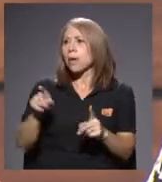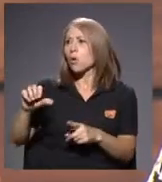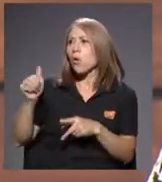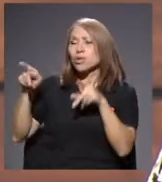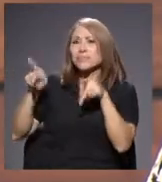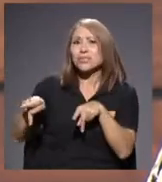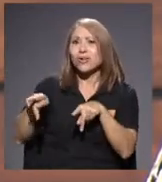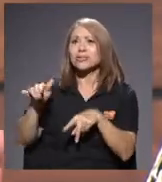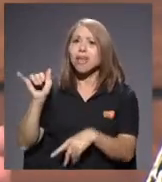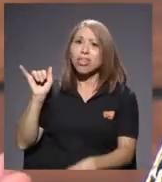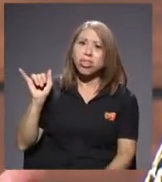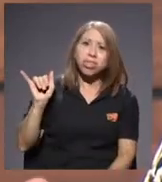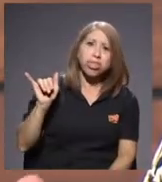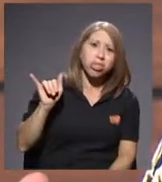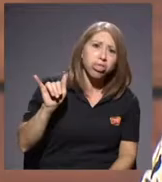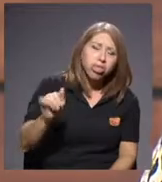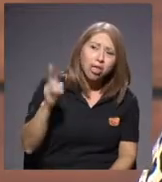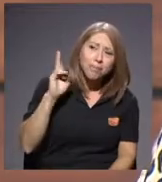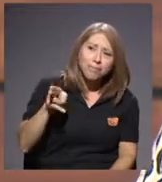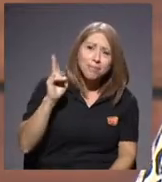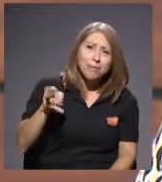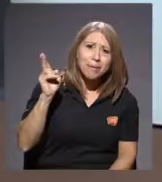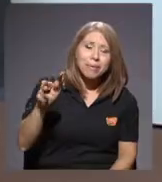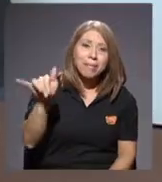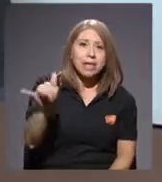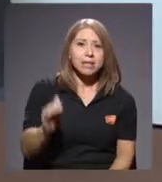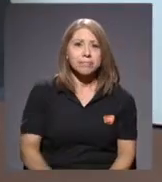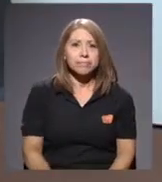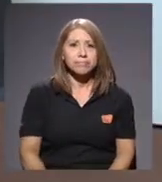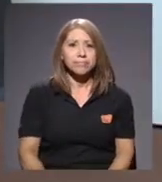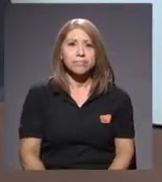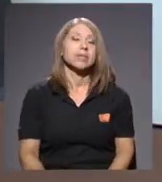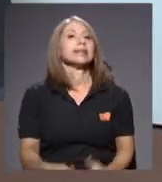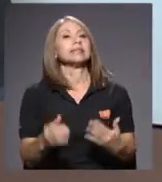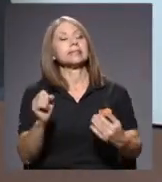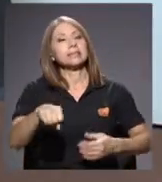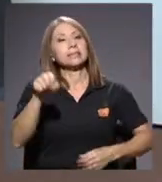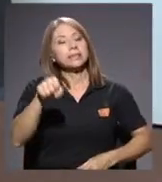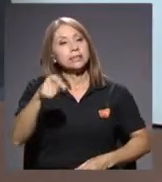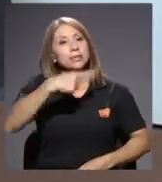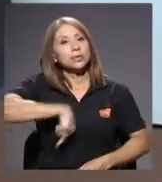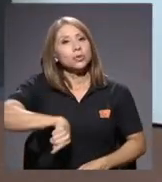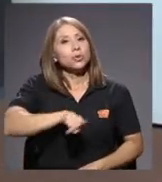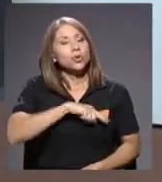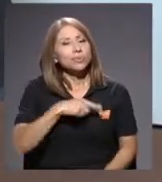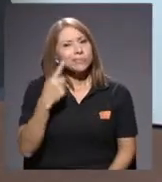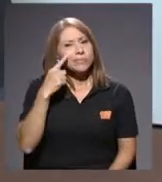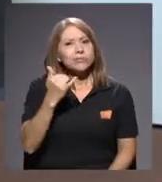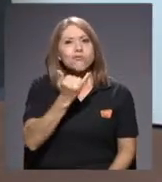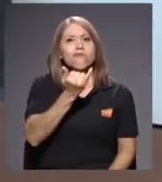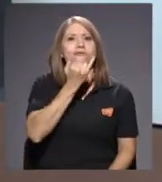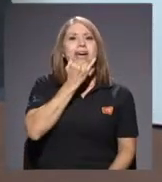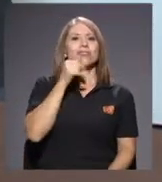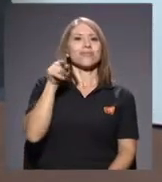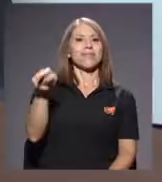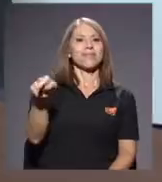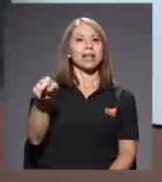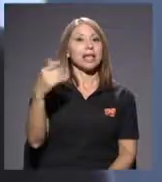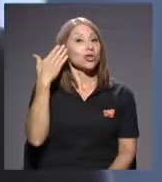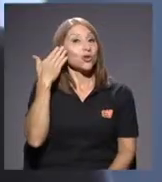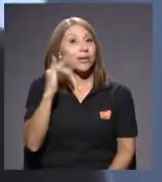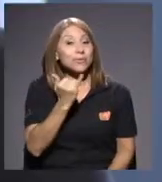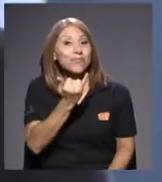persona ahí o varias personas ahí. Claro, aquí estamos partiendo de que hubo un fallo de parte de ellos, pero no sabemos si ese fallo fue una